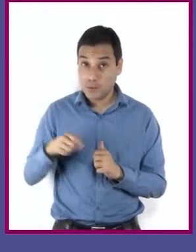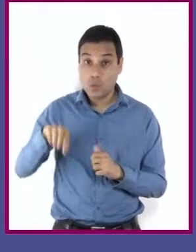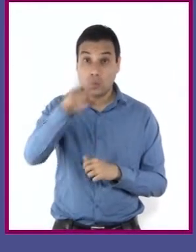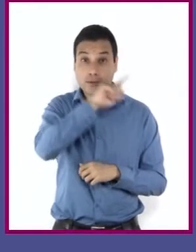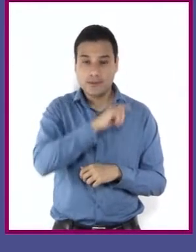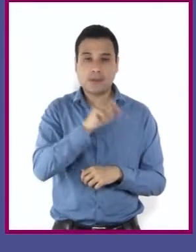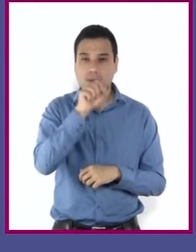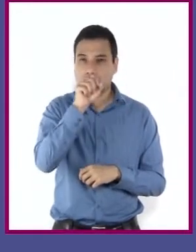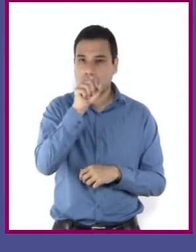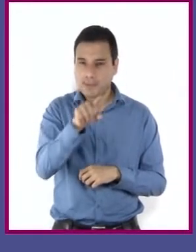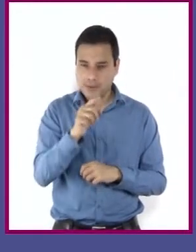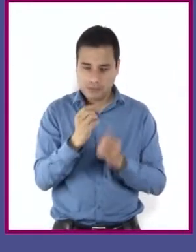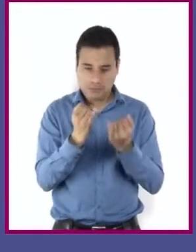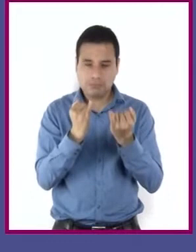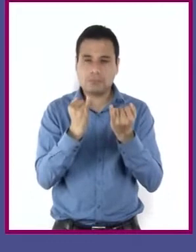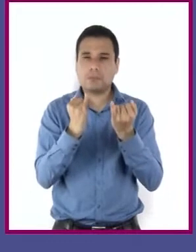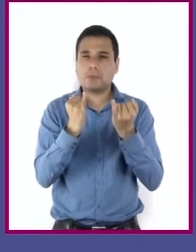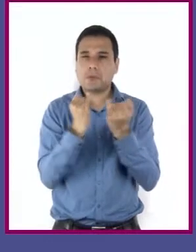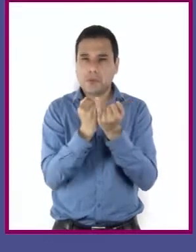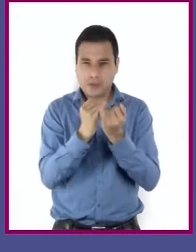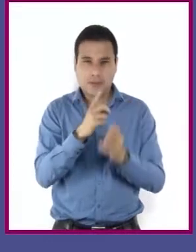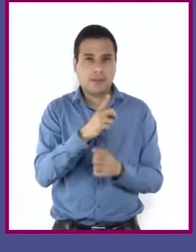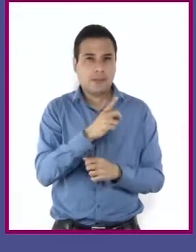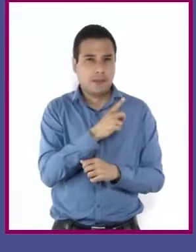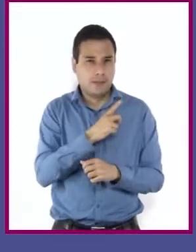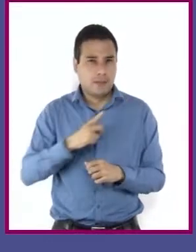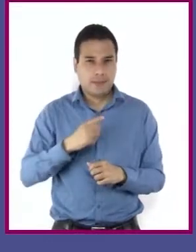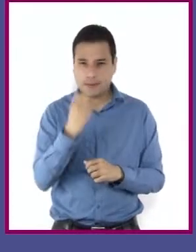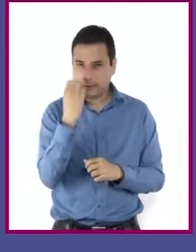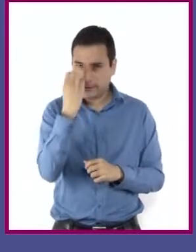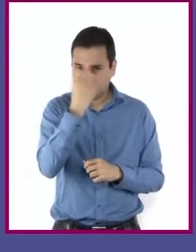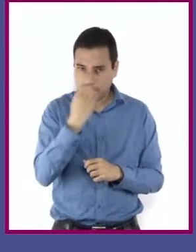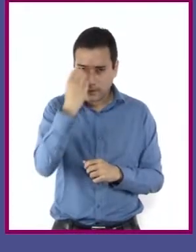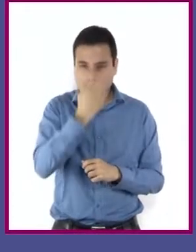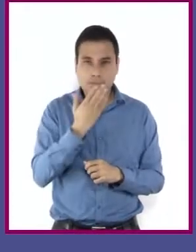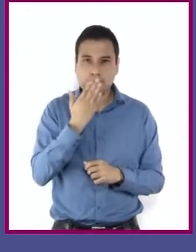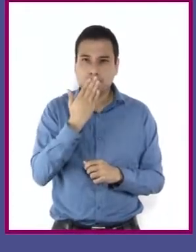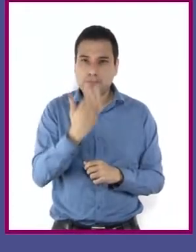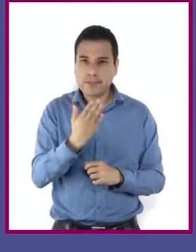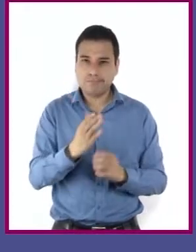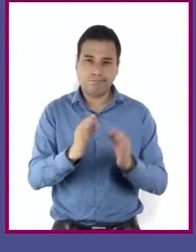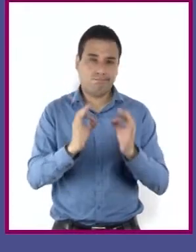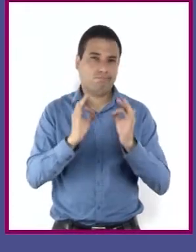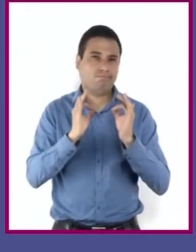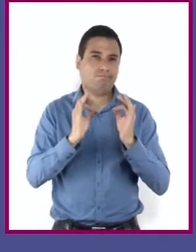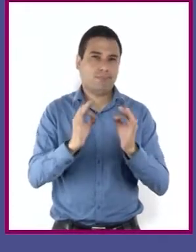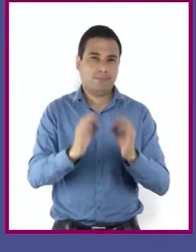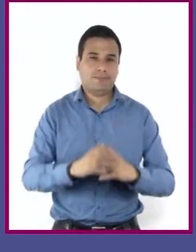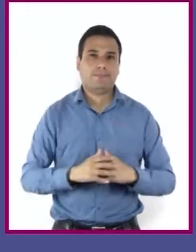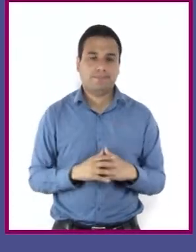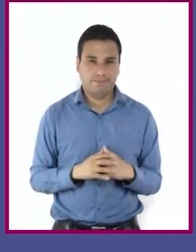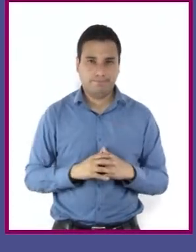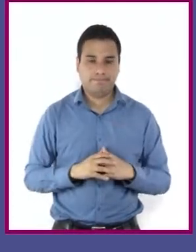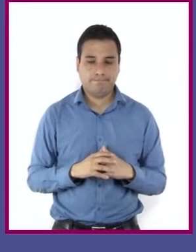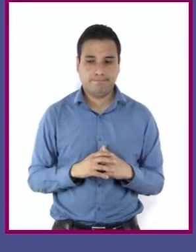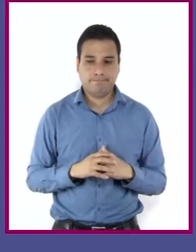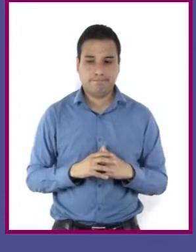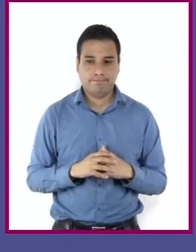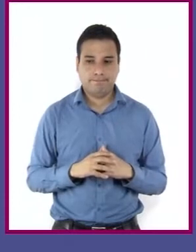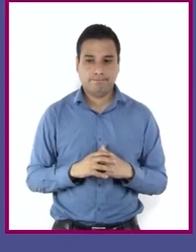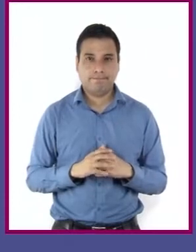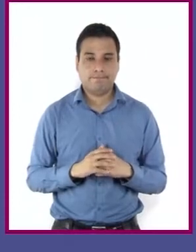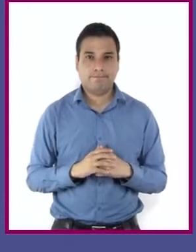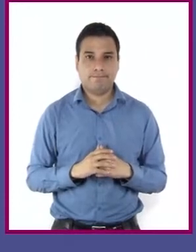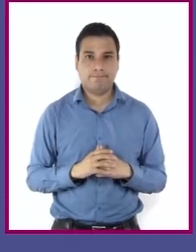deben observar y analizar muy bien su guión, tomando en cuenta los aspectos en los que nos basamos para crear la lista